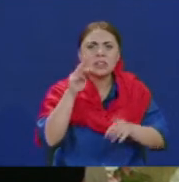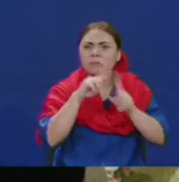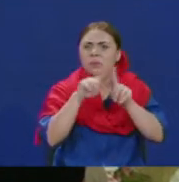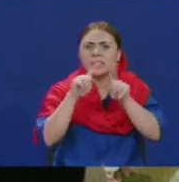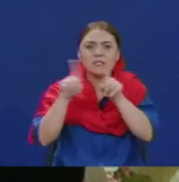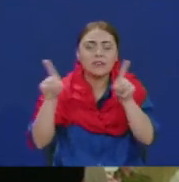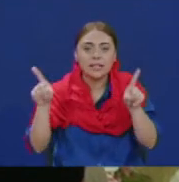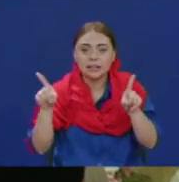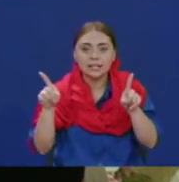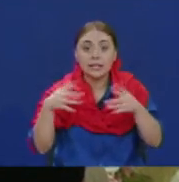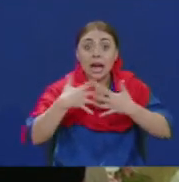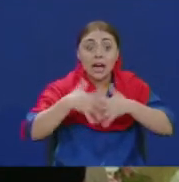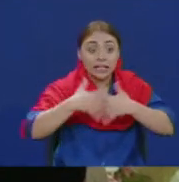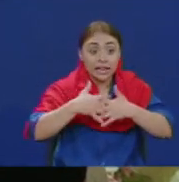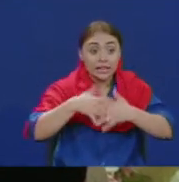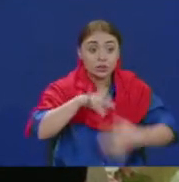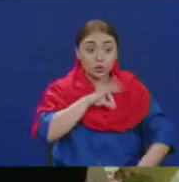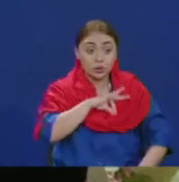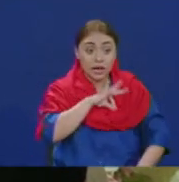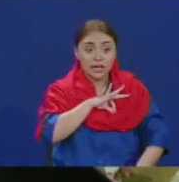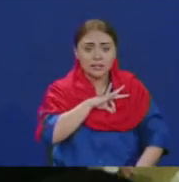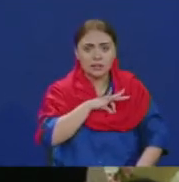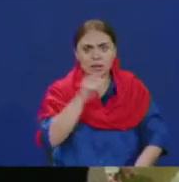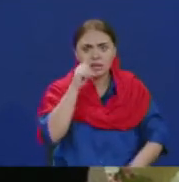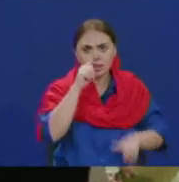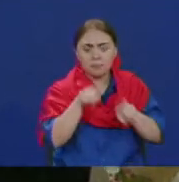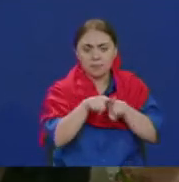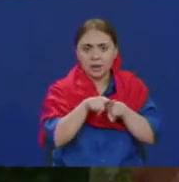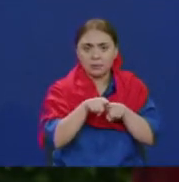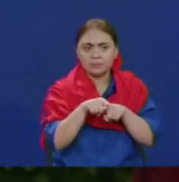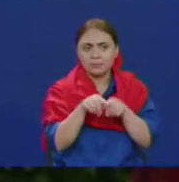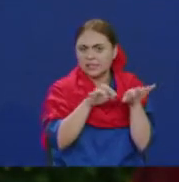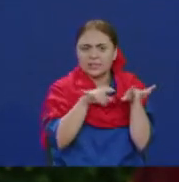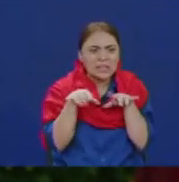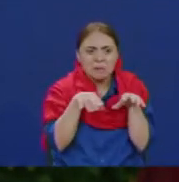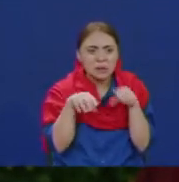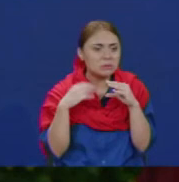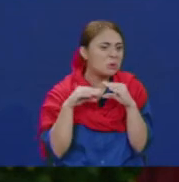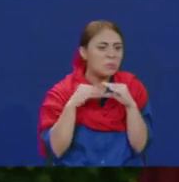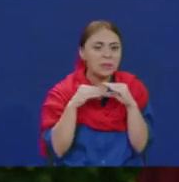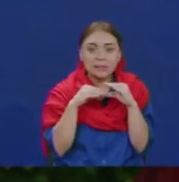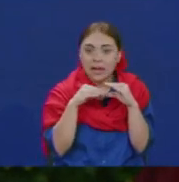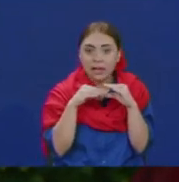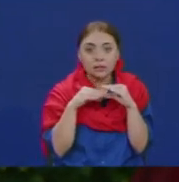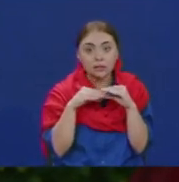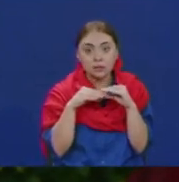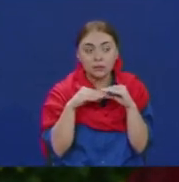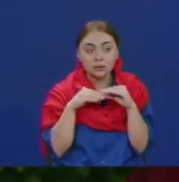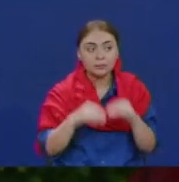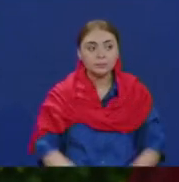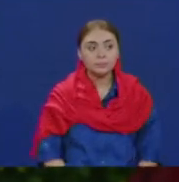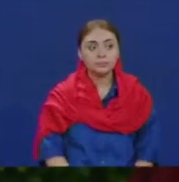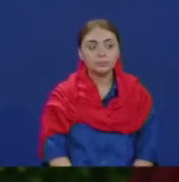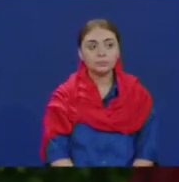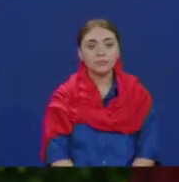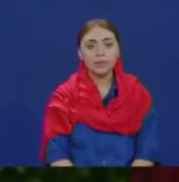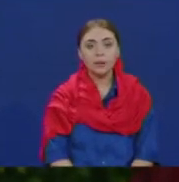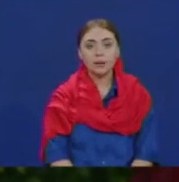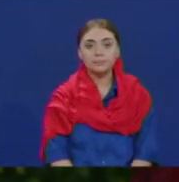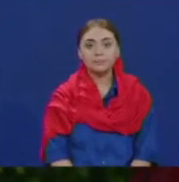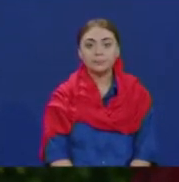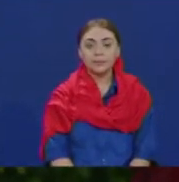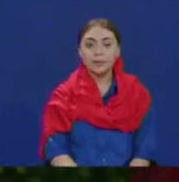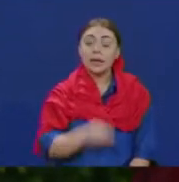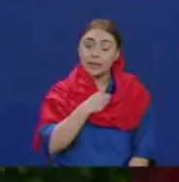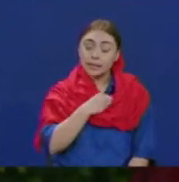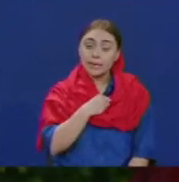del ministerio y lo vamos a atender. Gloria a Dios. A ver, yo creo que hay alguien que venga a recibir al Señor, en nombre de Jesús.